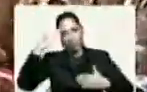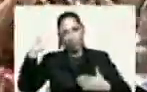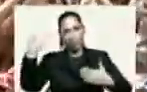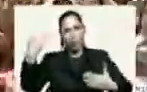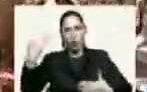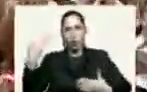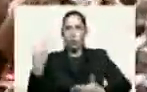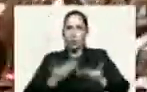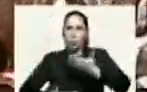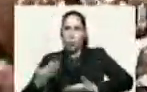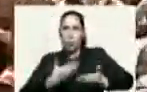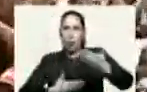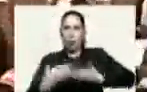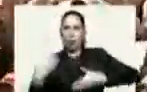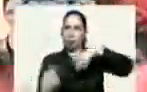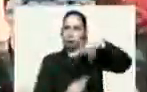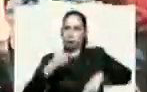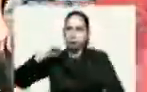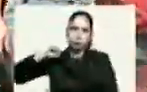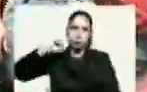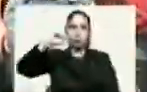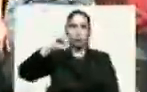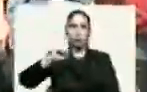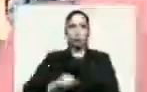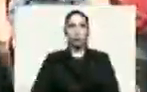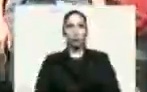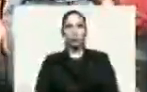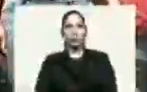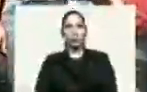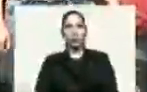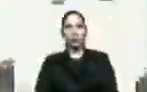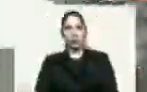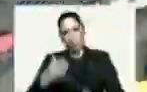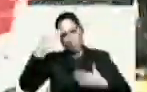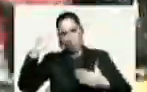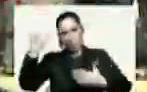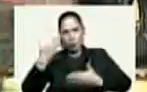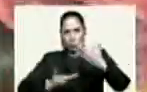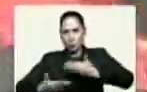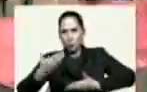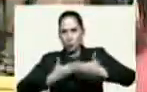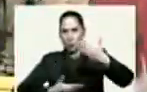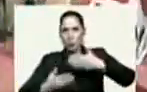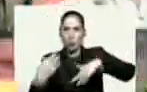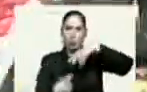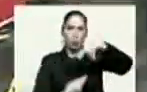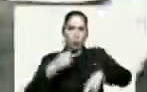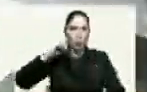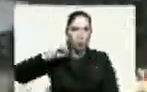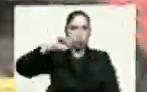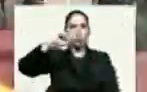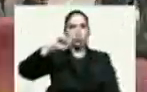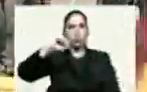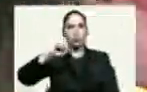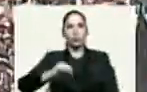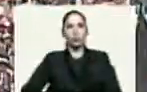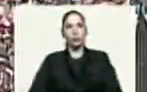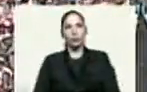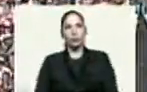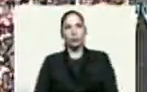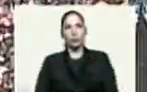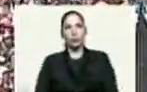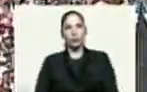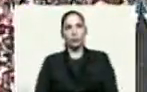¡Saludo solidario! ¡Y revolucionario! ¡Saludo solidario! ¡Y